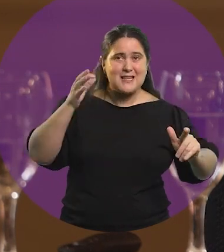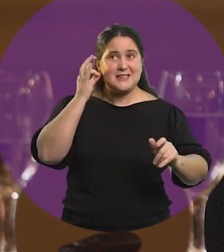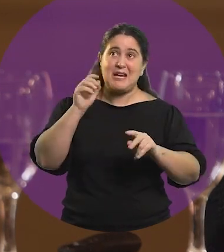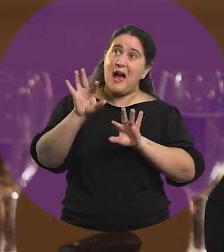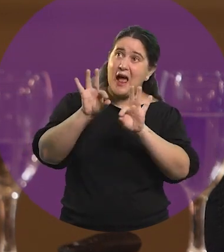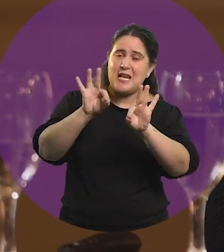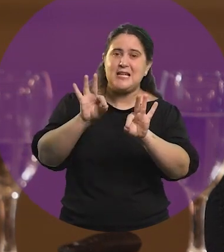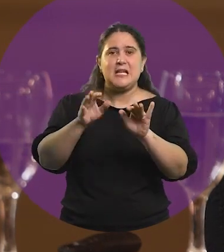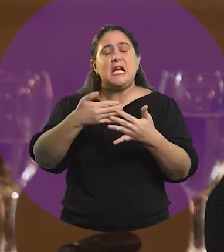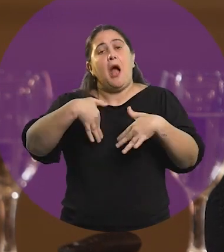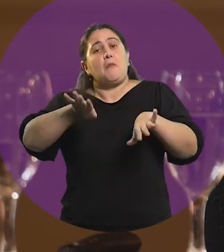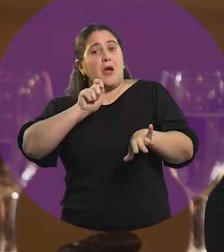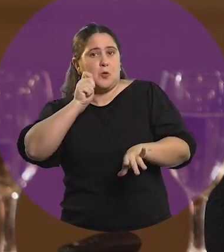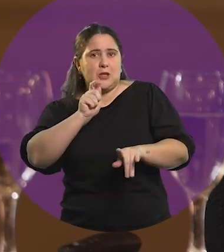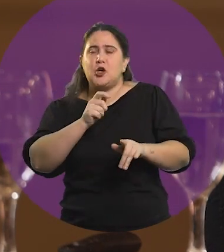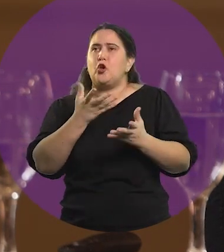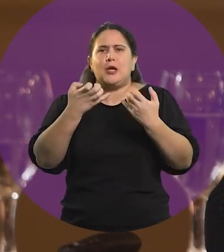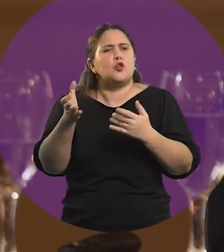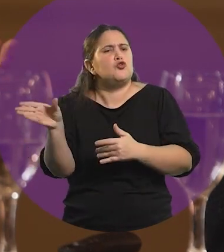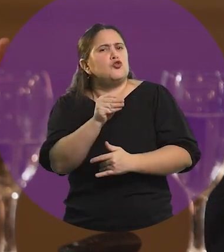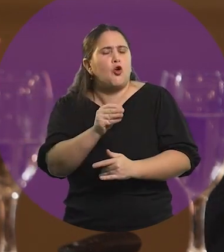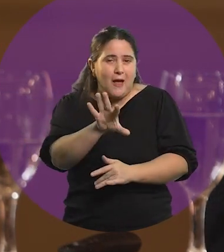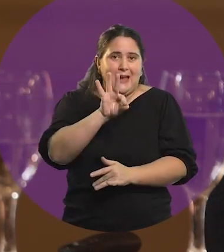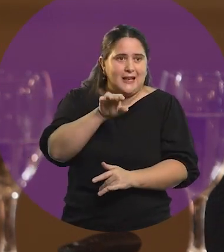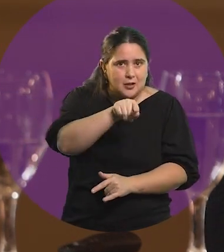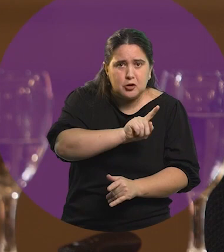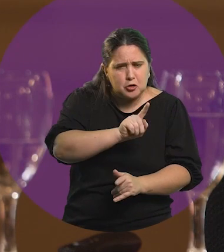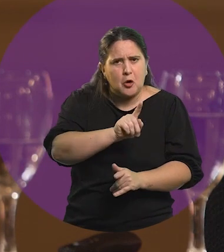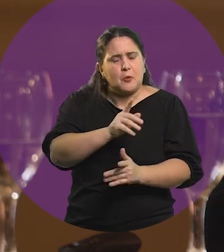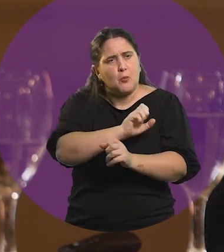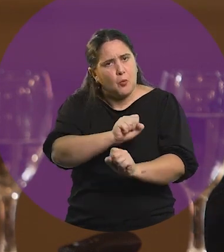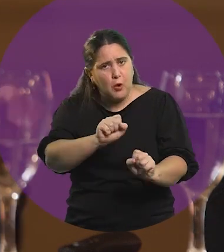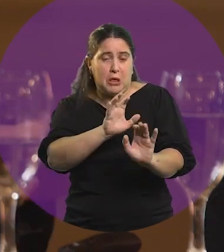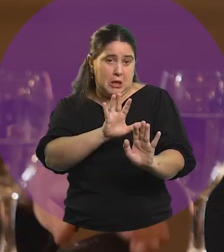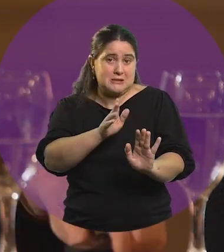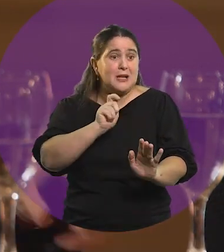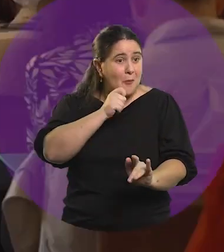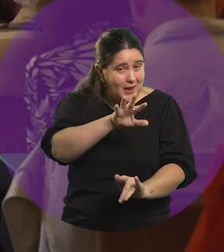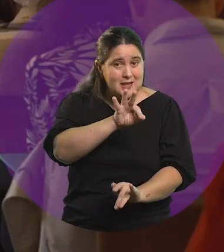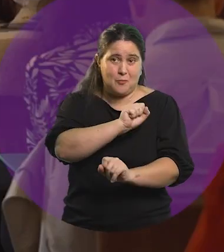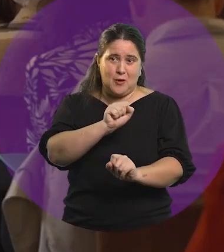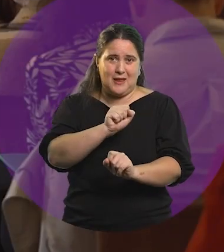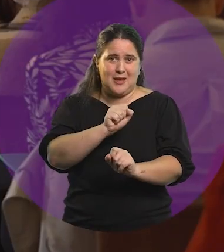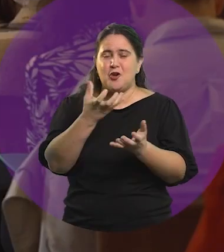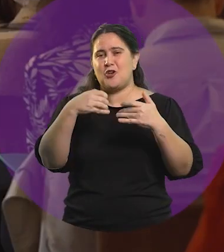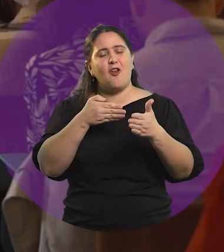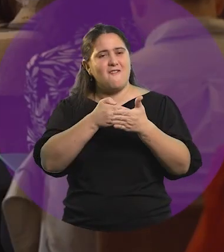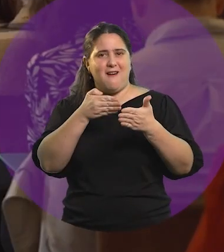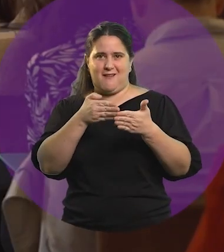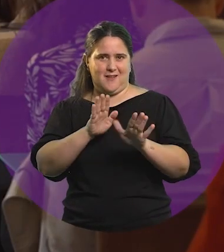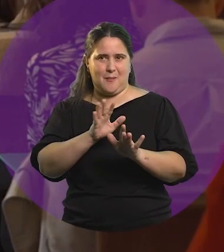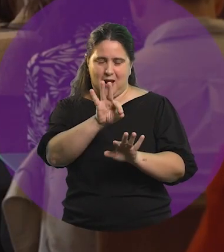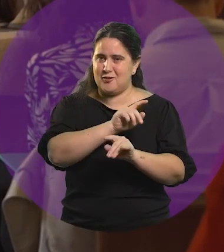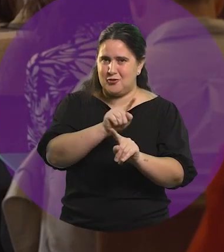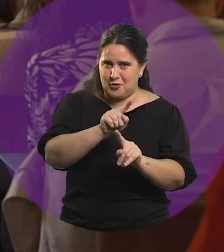que de repente les guste. No es que queramos que todas vengan a STEM, que elijan lo que quieran, pero que no haya barreras para